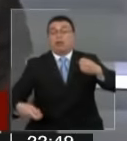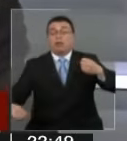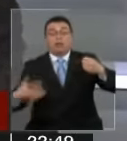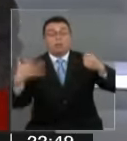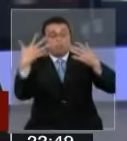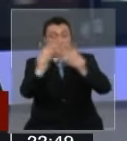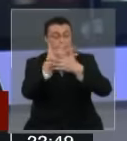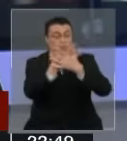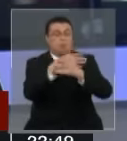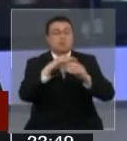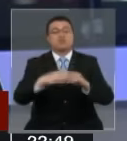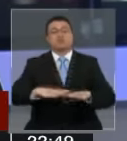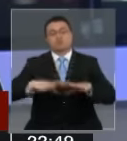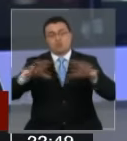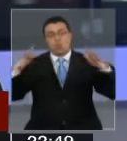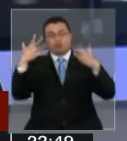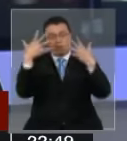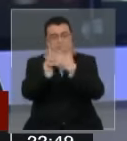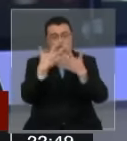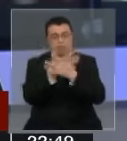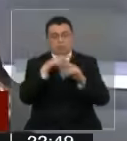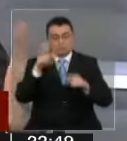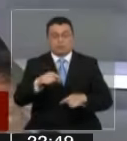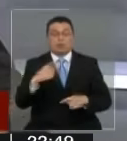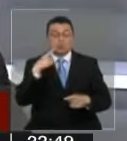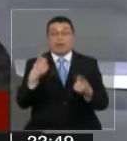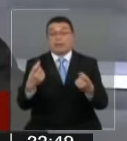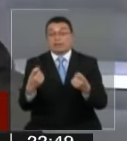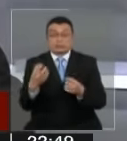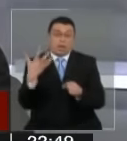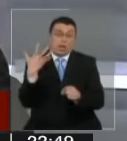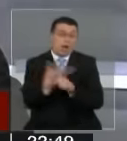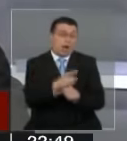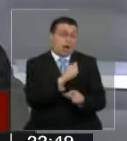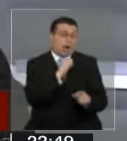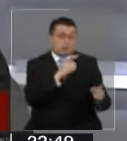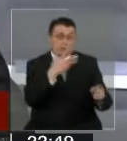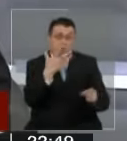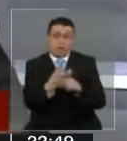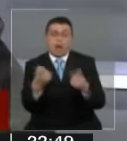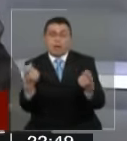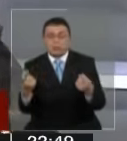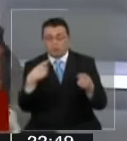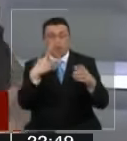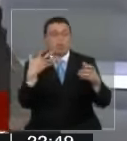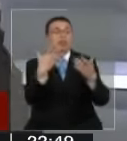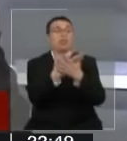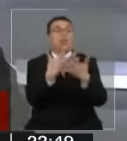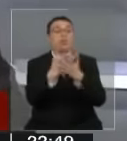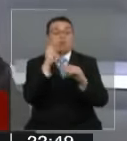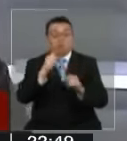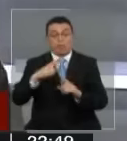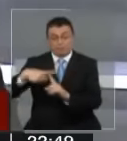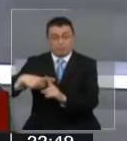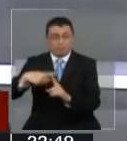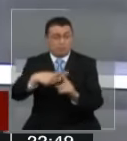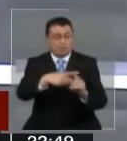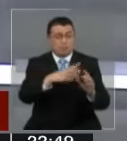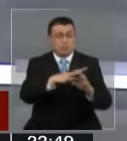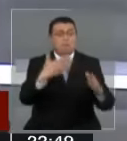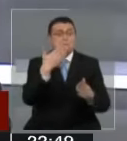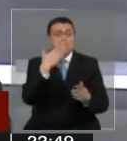es, ¿no es cierto?, de verdad una bofetada para las necesidades de tantos chilenos que hoy día podrían ser beneficiarios de una mucho